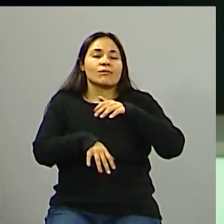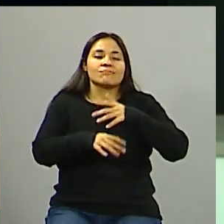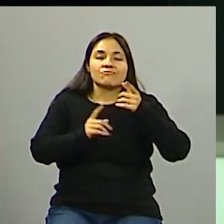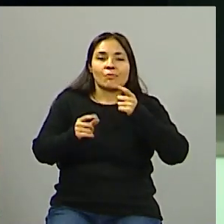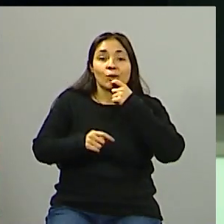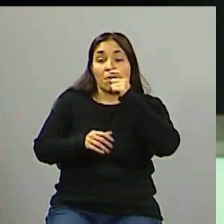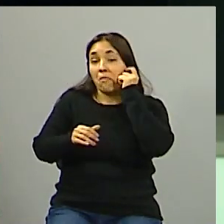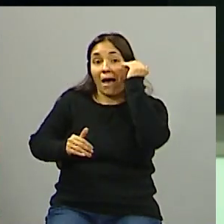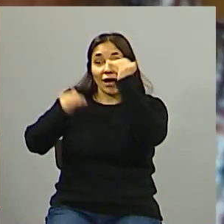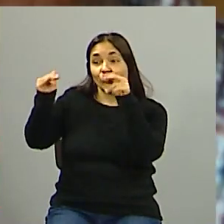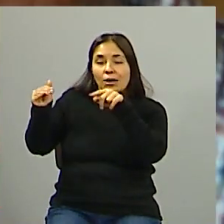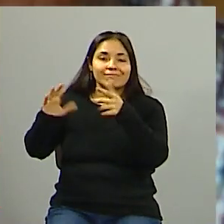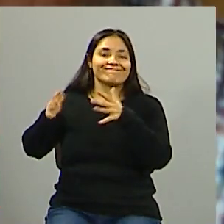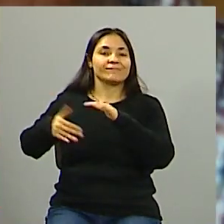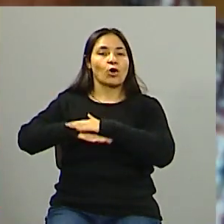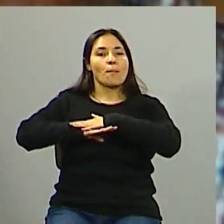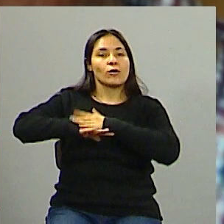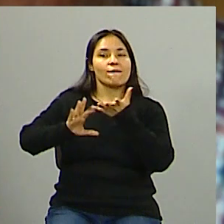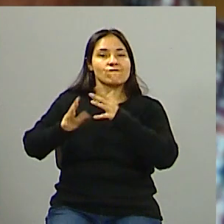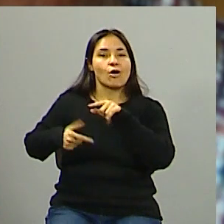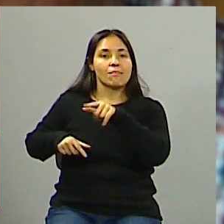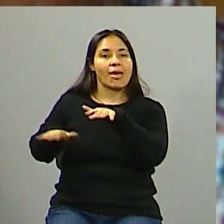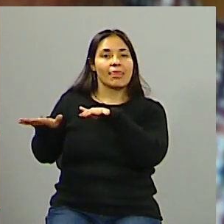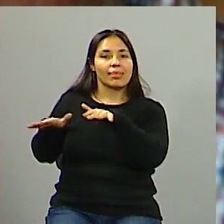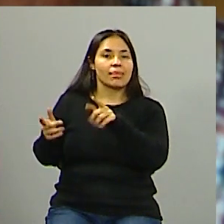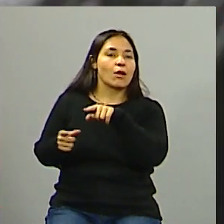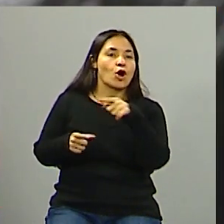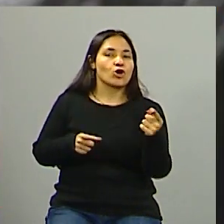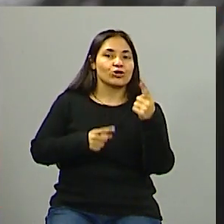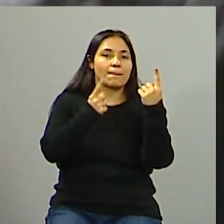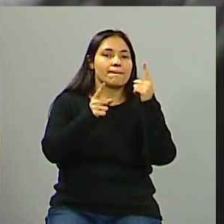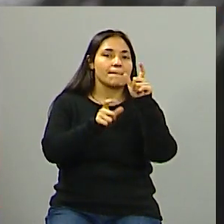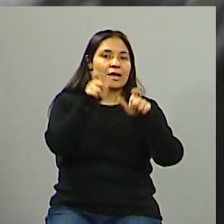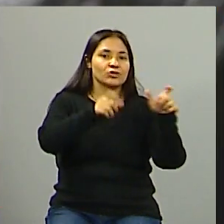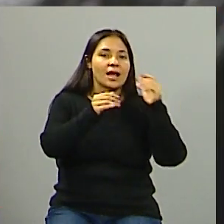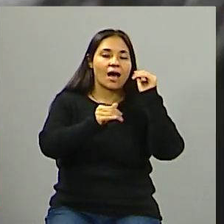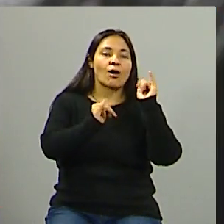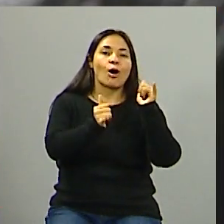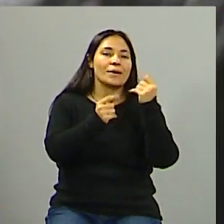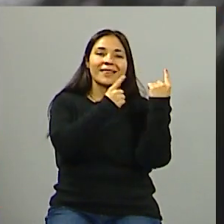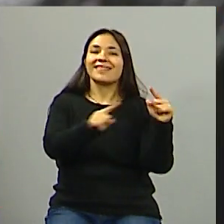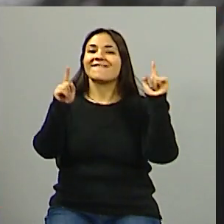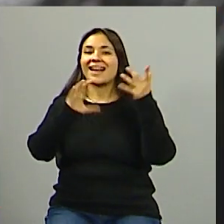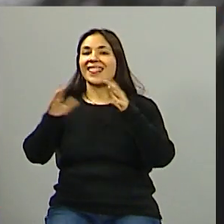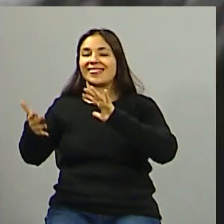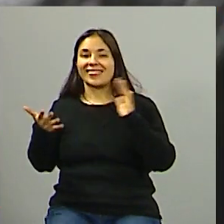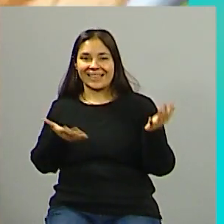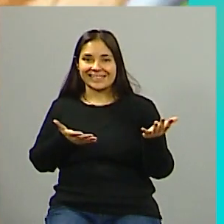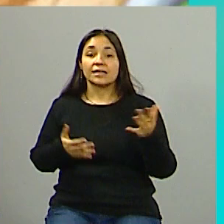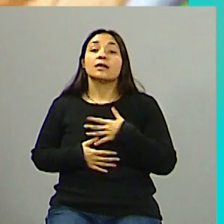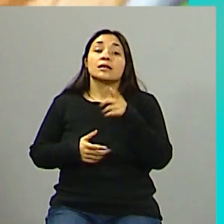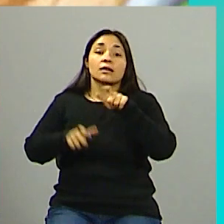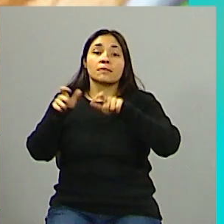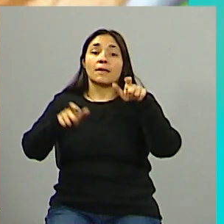con las personas mayores. Eso por un lado. Por otro lado, también me parece que es importante que entendamos, todos los ciudadanos